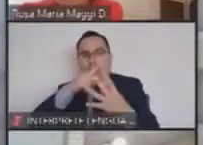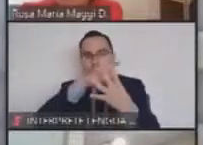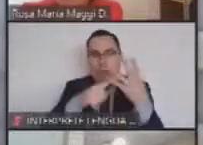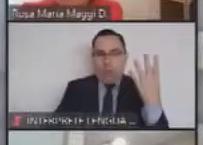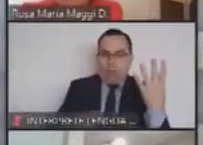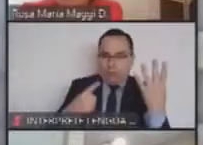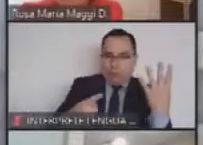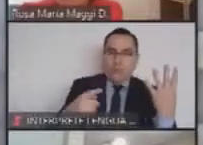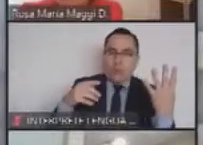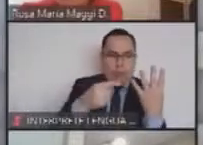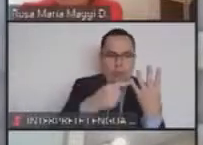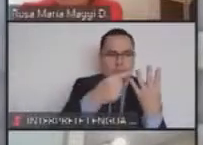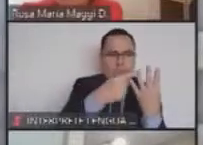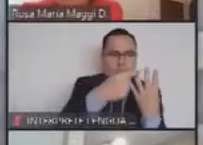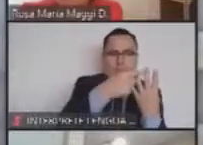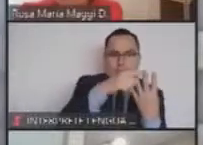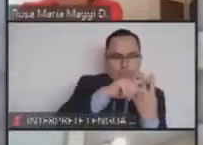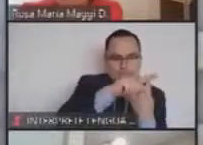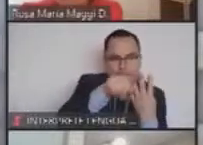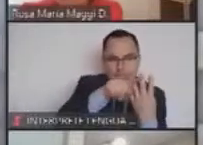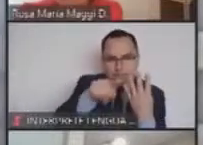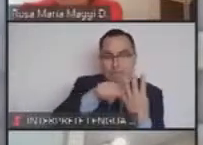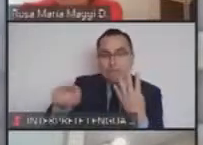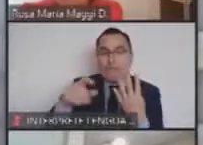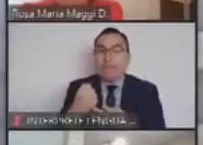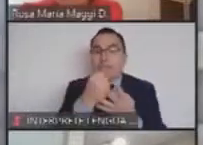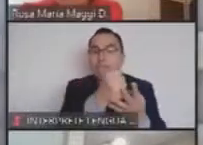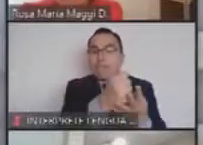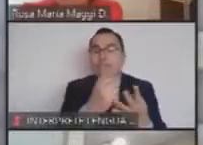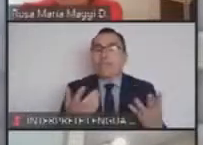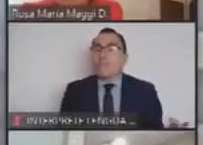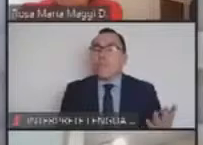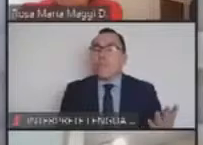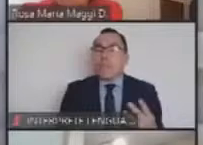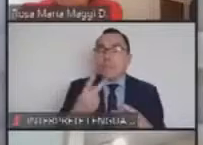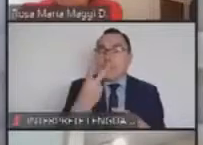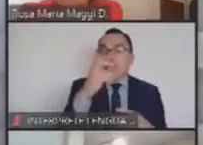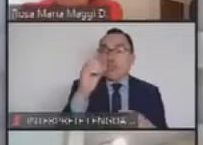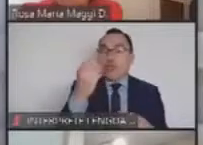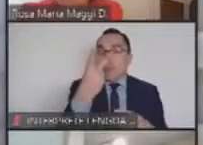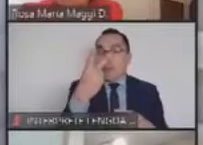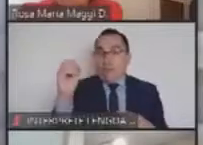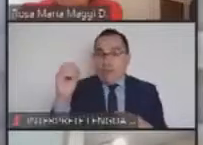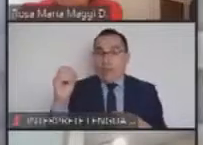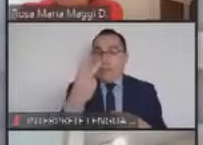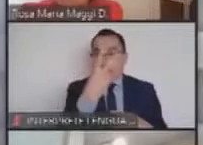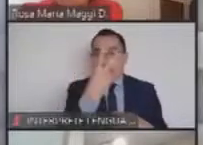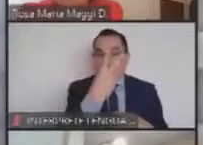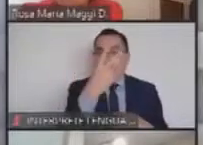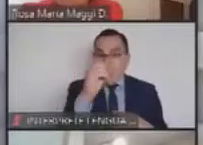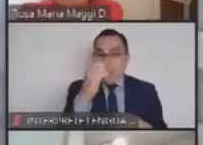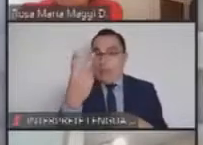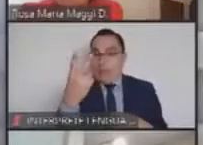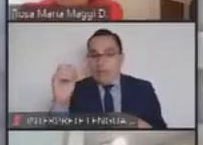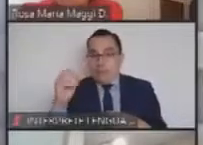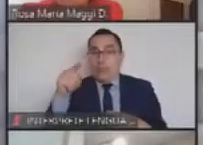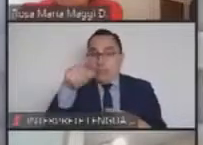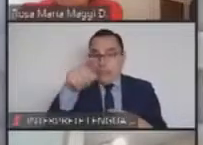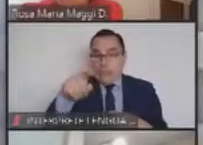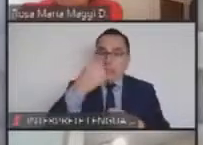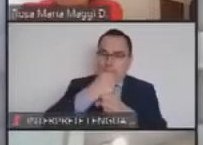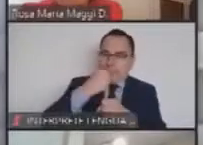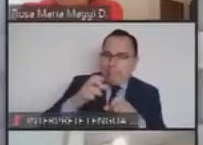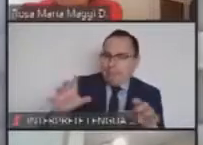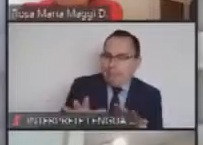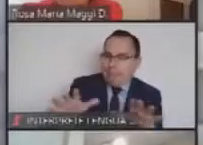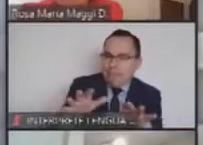principalmente. En materia de metas de gestión del año 2020, se propusieron diversas acciones asociadas a la política